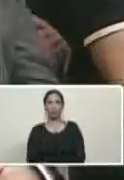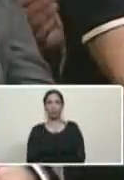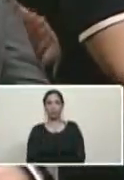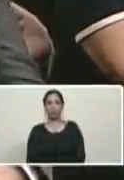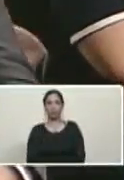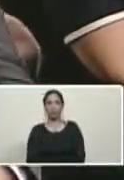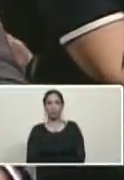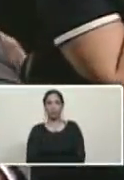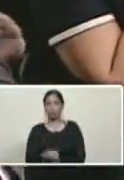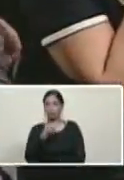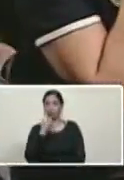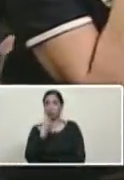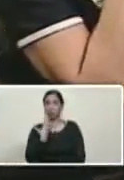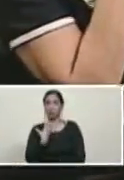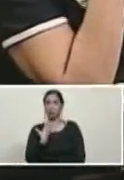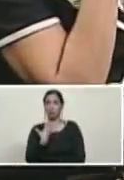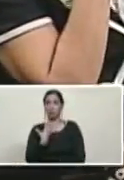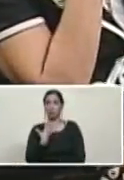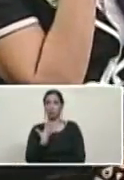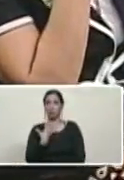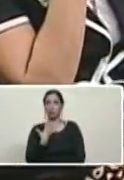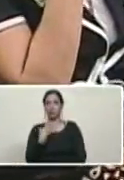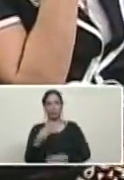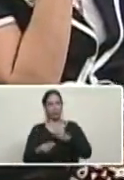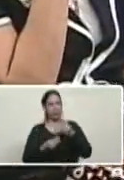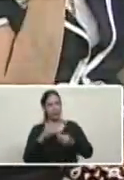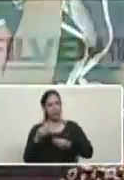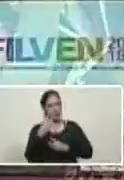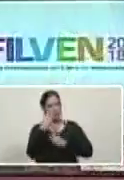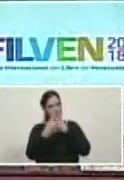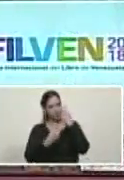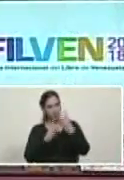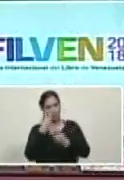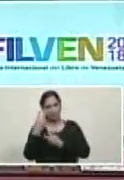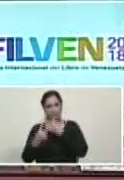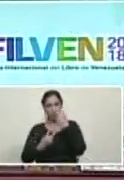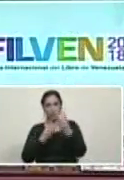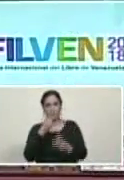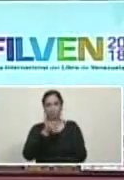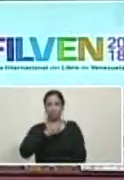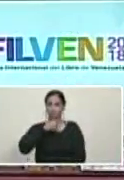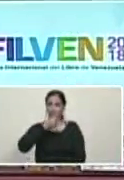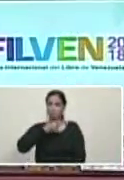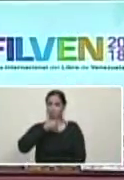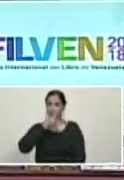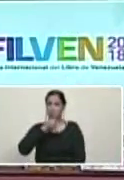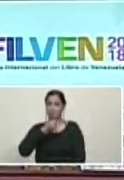Sería bueno, Jorge, que tú hicieras un recorrido, una rueda de prensa móvil,